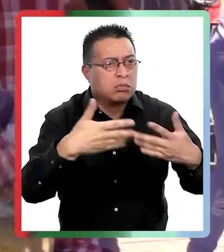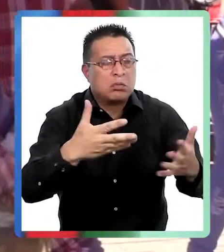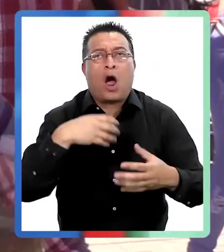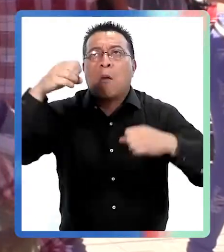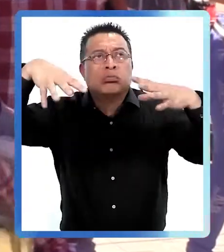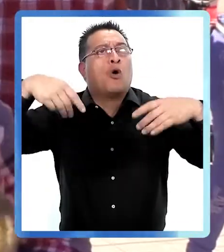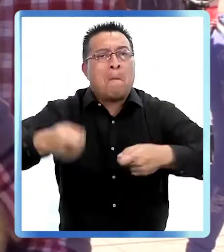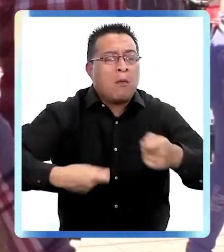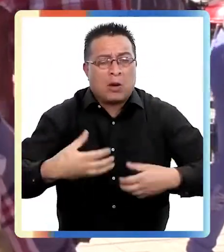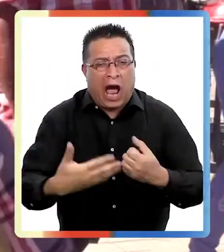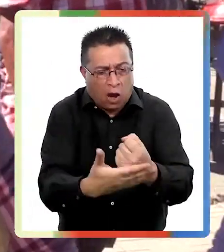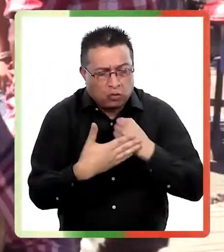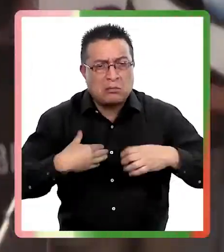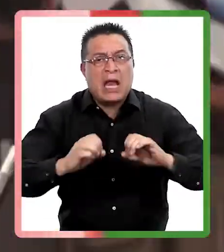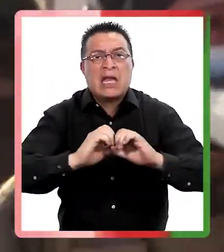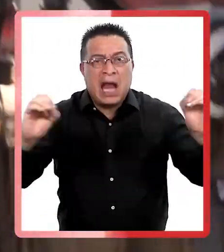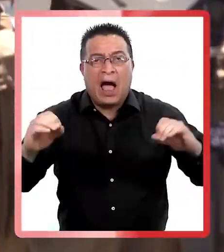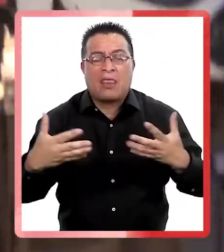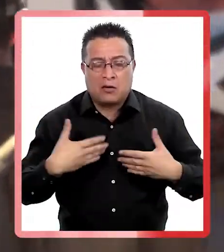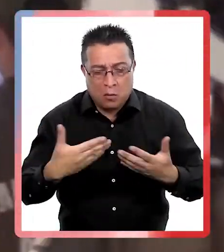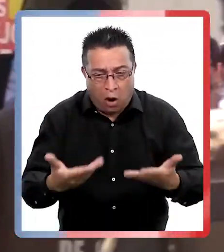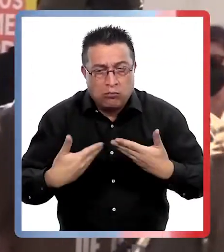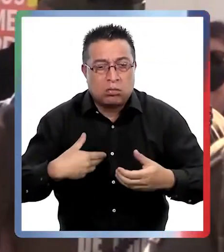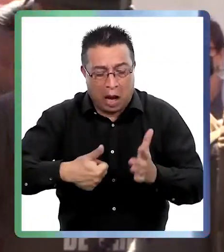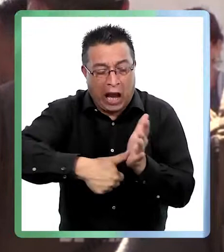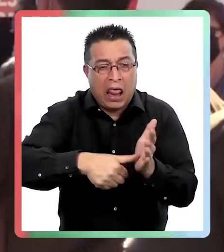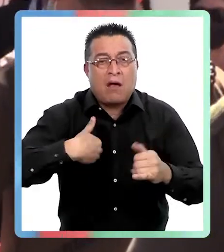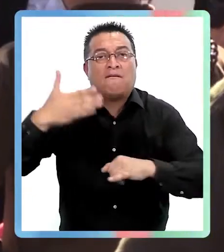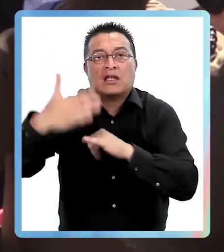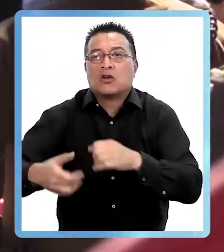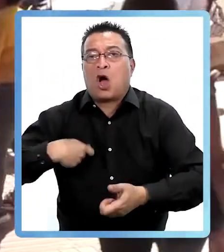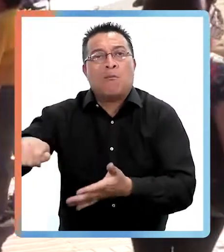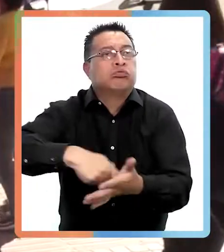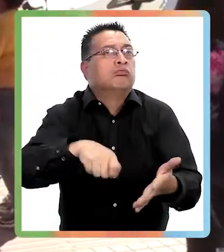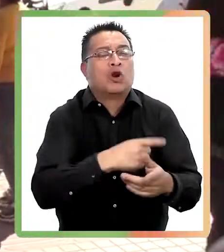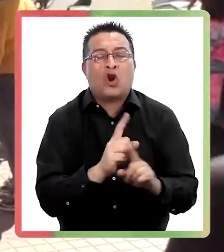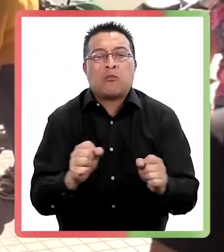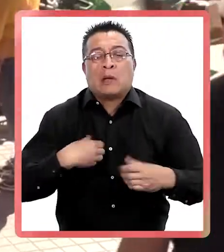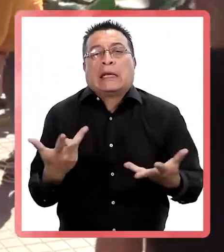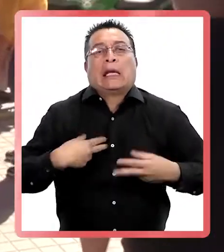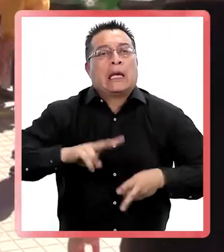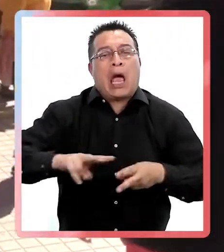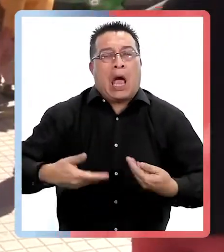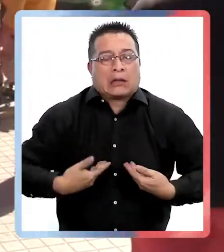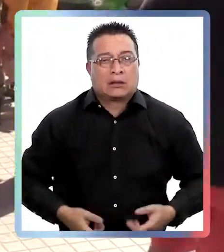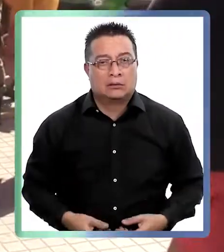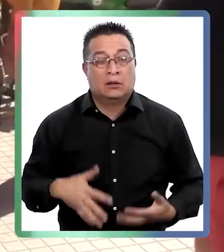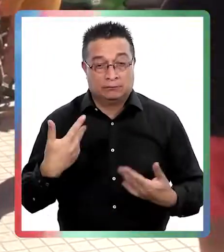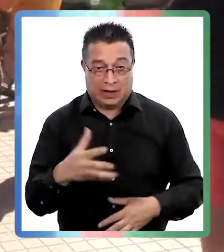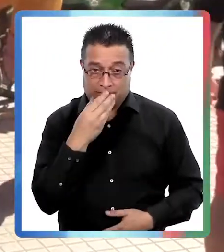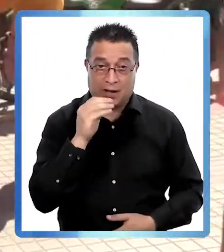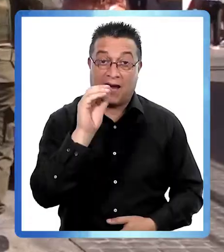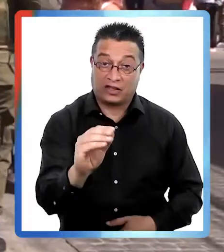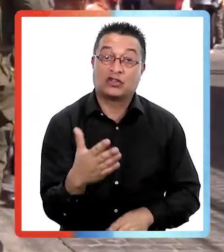está vencido. Entonces, ¿qué yo voy a hacer? Aunque fueron advertidos con anterioridad del desalojo, acusan que los uniformados que les quitaron sus